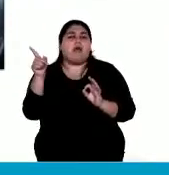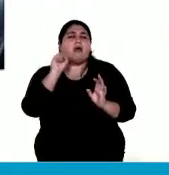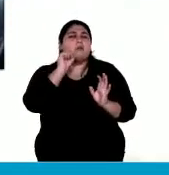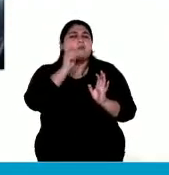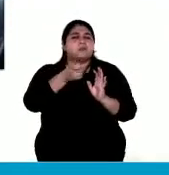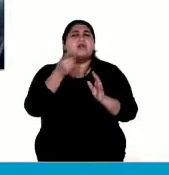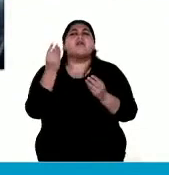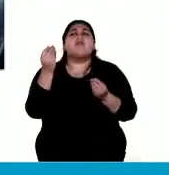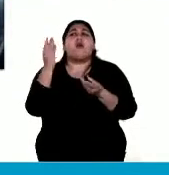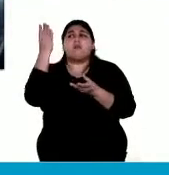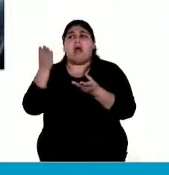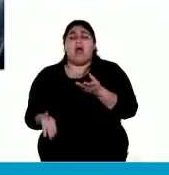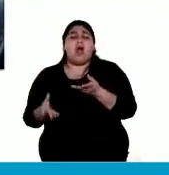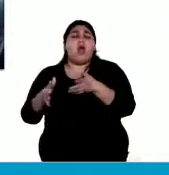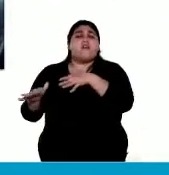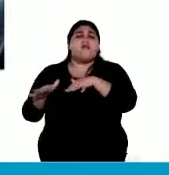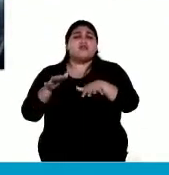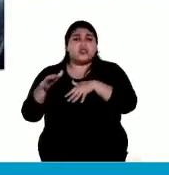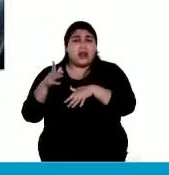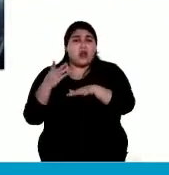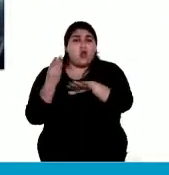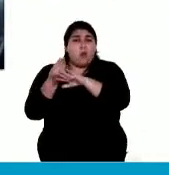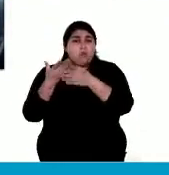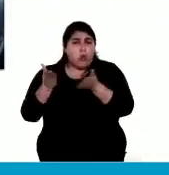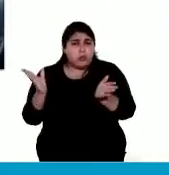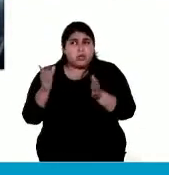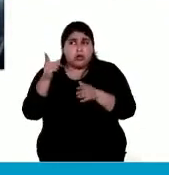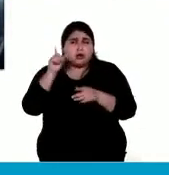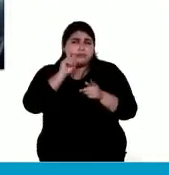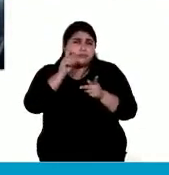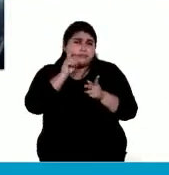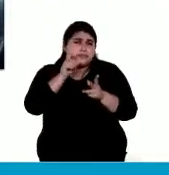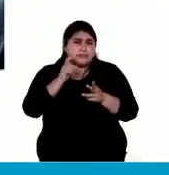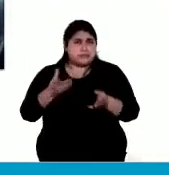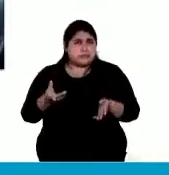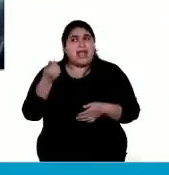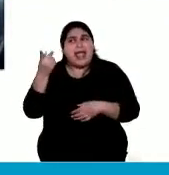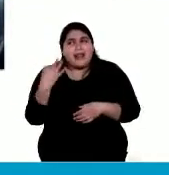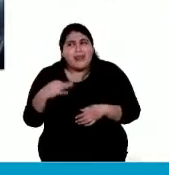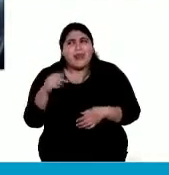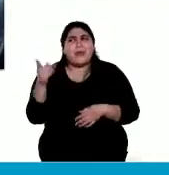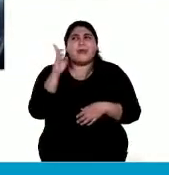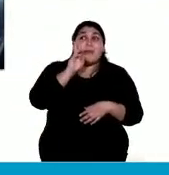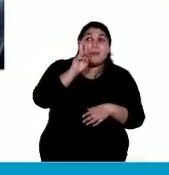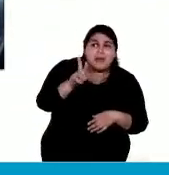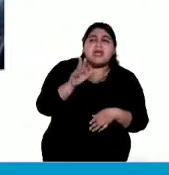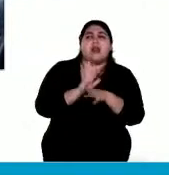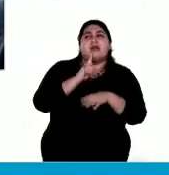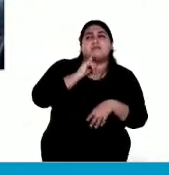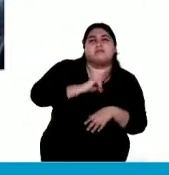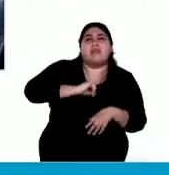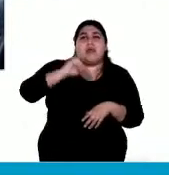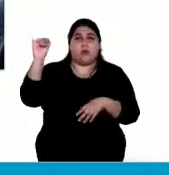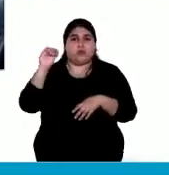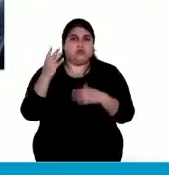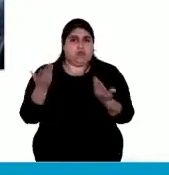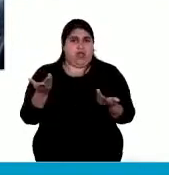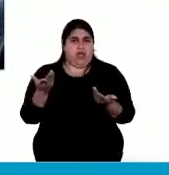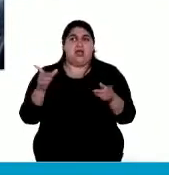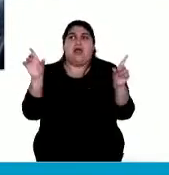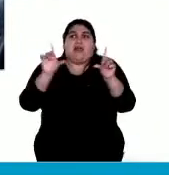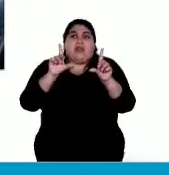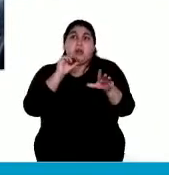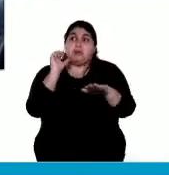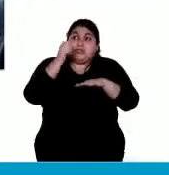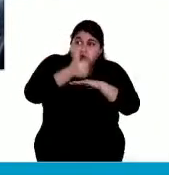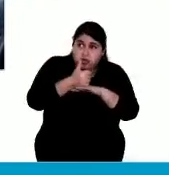deberes de funcionario público. ¿Sí? Bernie debió haber denunciado, no solo en televisión, sino en la